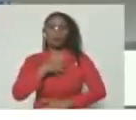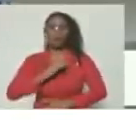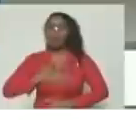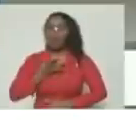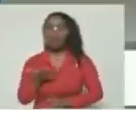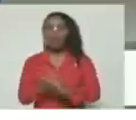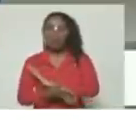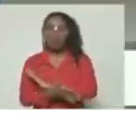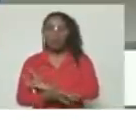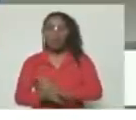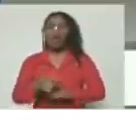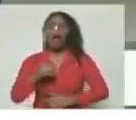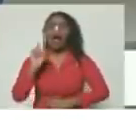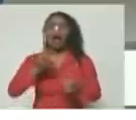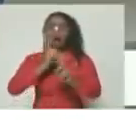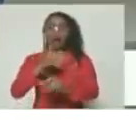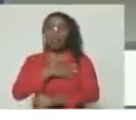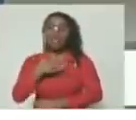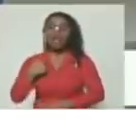Quieren esconder,